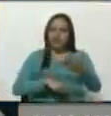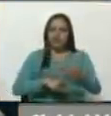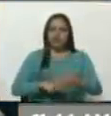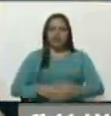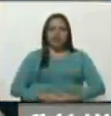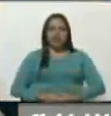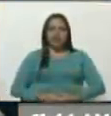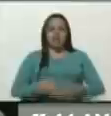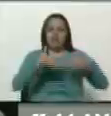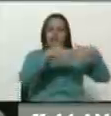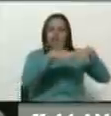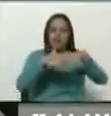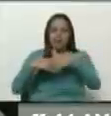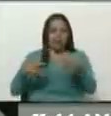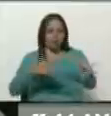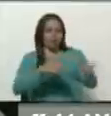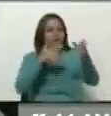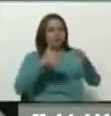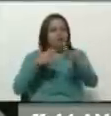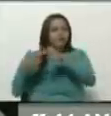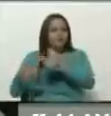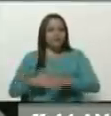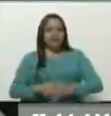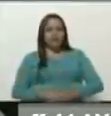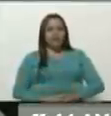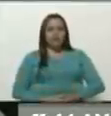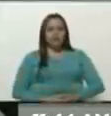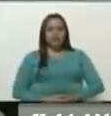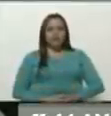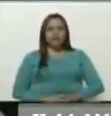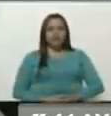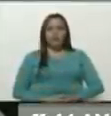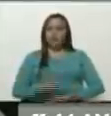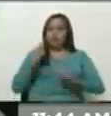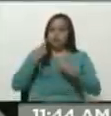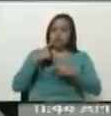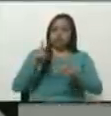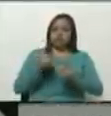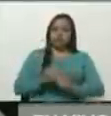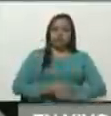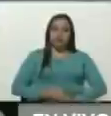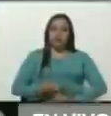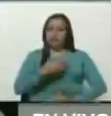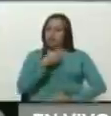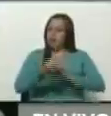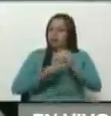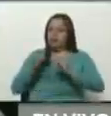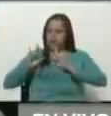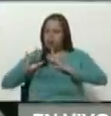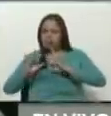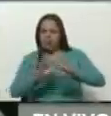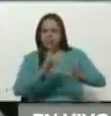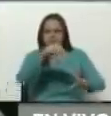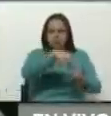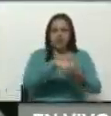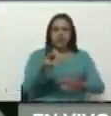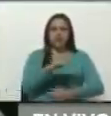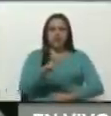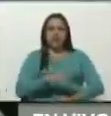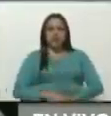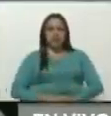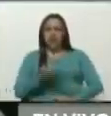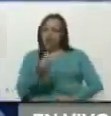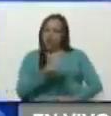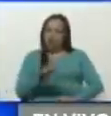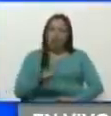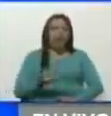Silvercorp, Silvercorp, imagínense ustedes, que uno dice, oye chico, ¿cómo voy a hacer una invasión? ¿Cómo hago? Bueno chico, porque no se la